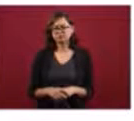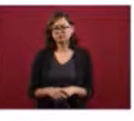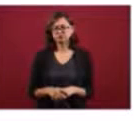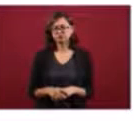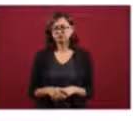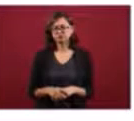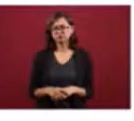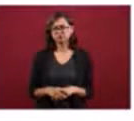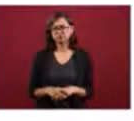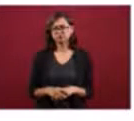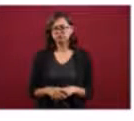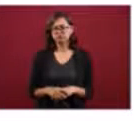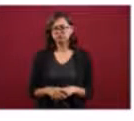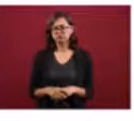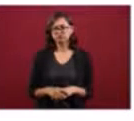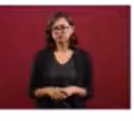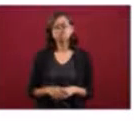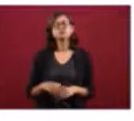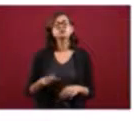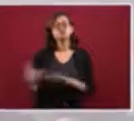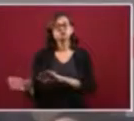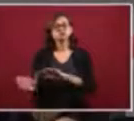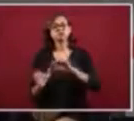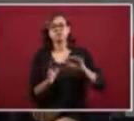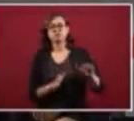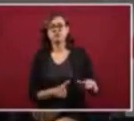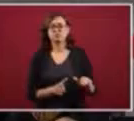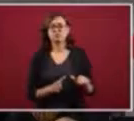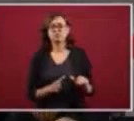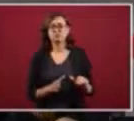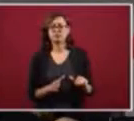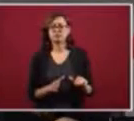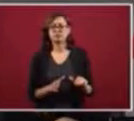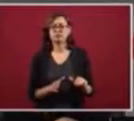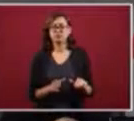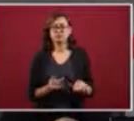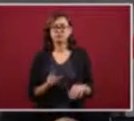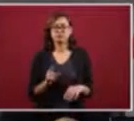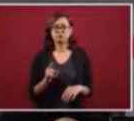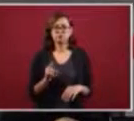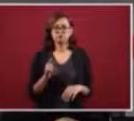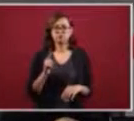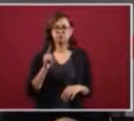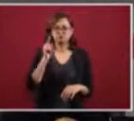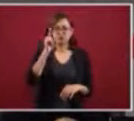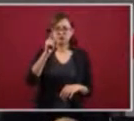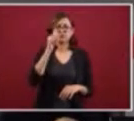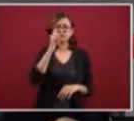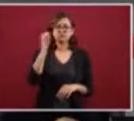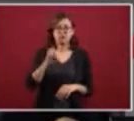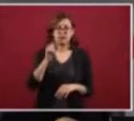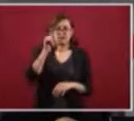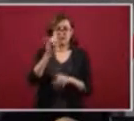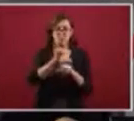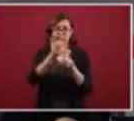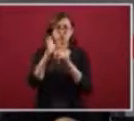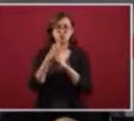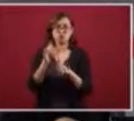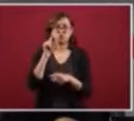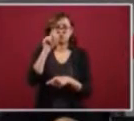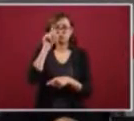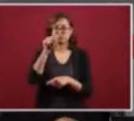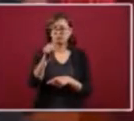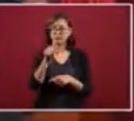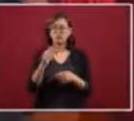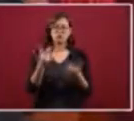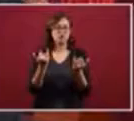Por lo que se refiere a la comisión que se reunió en Cassina Costa, Italia, es el